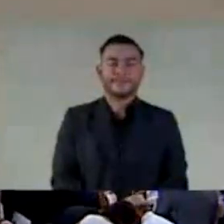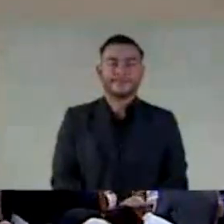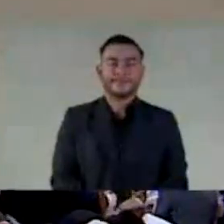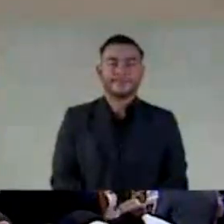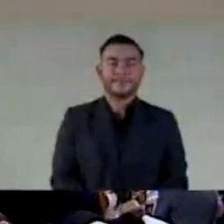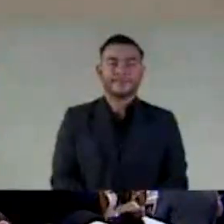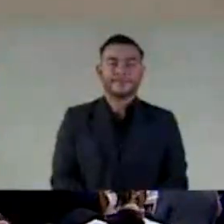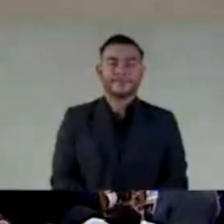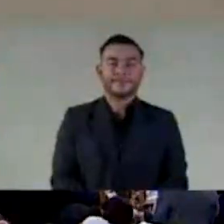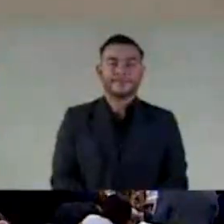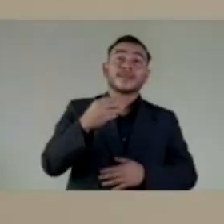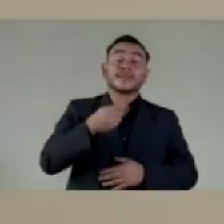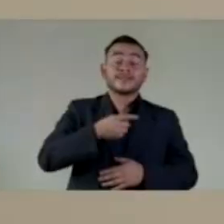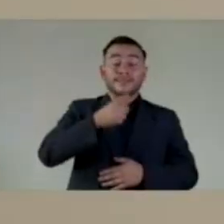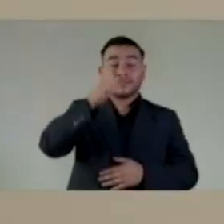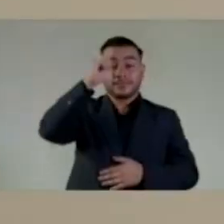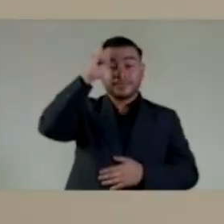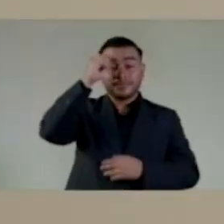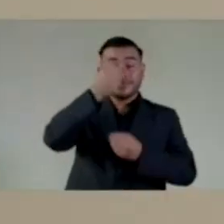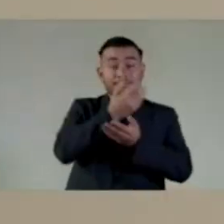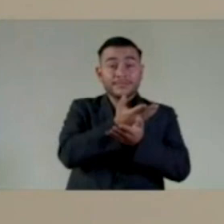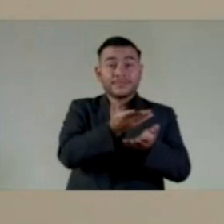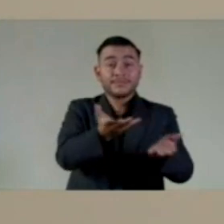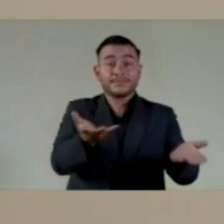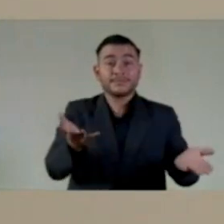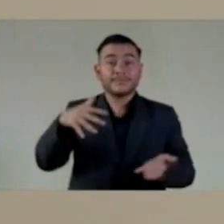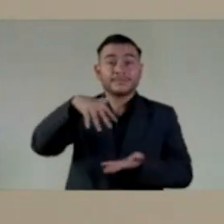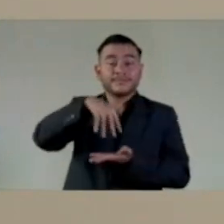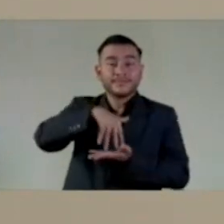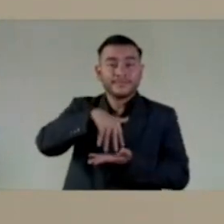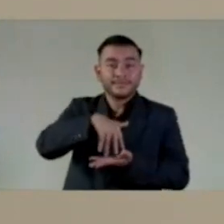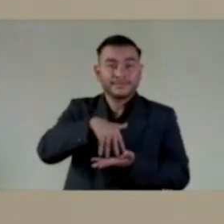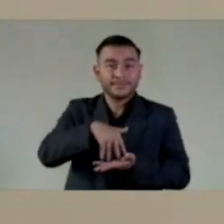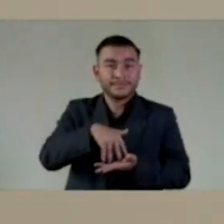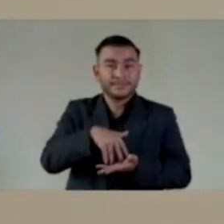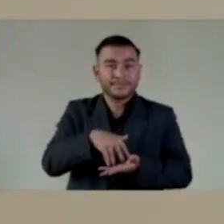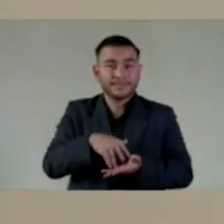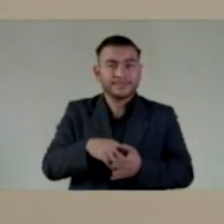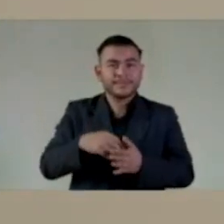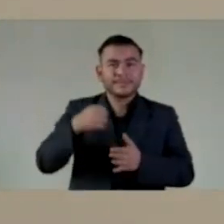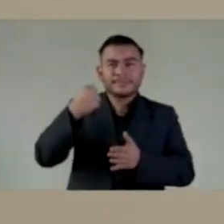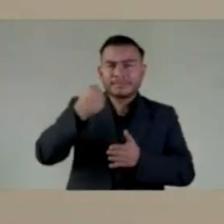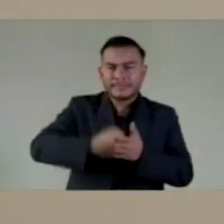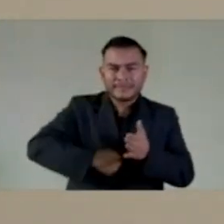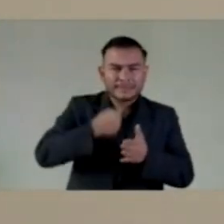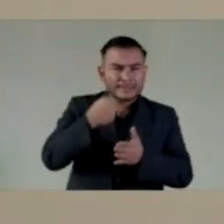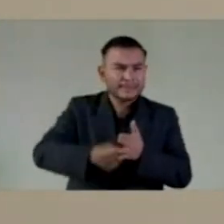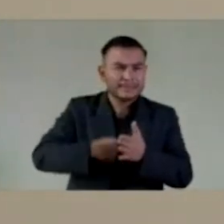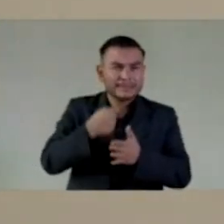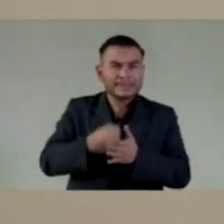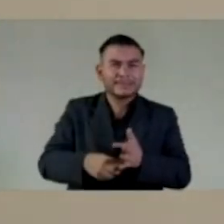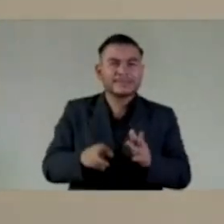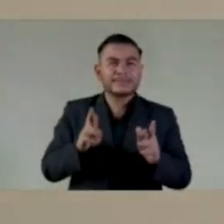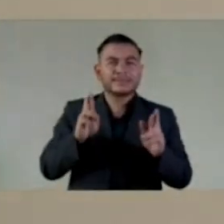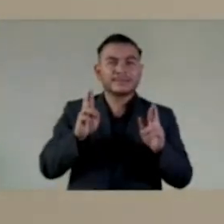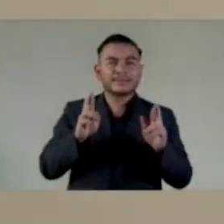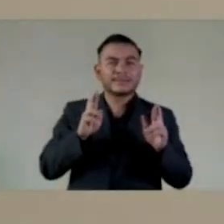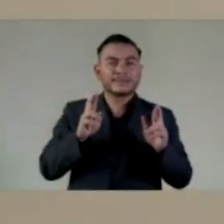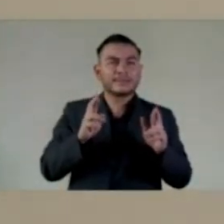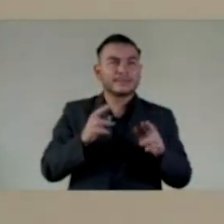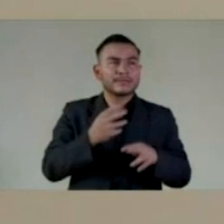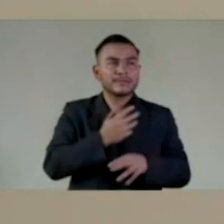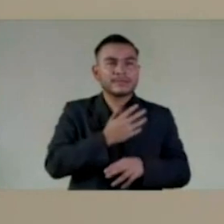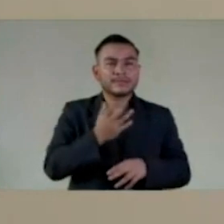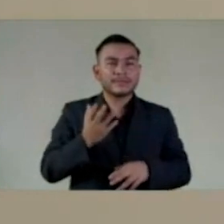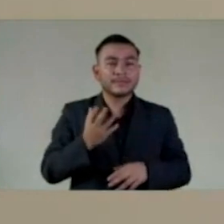esta toma de posesión no podemos dejar pasar un dato muy relevante es la primera vez en la historia del salvador donde en el acto de toma de posesión